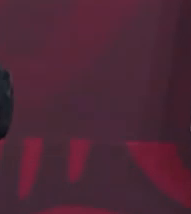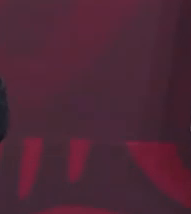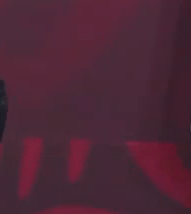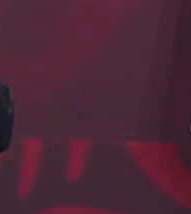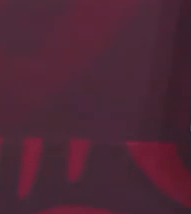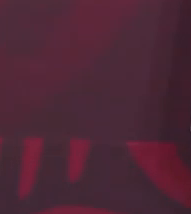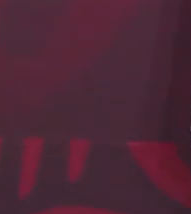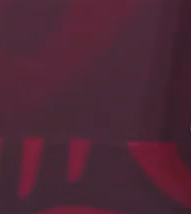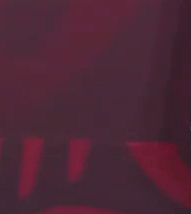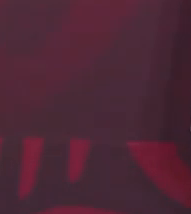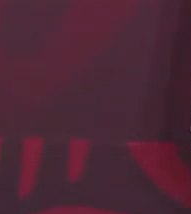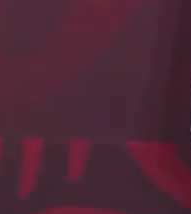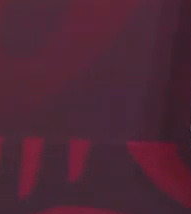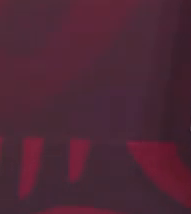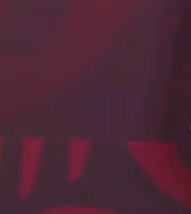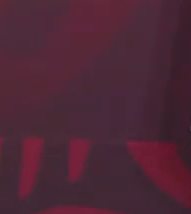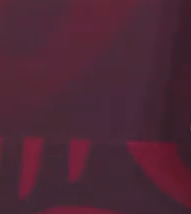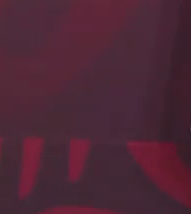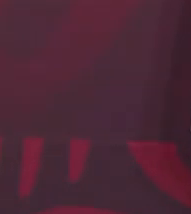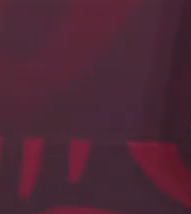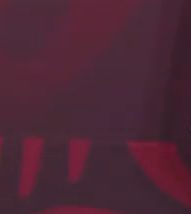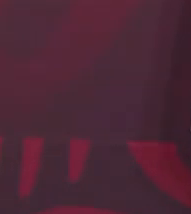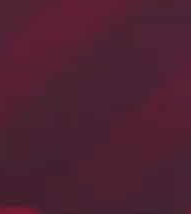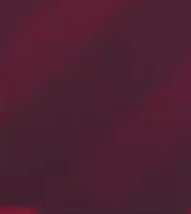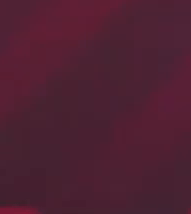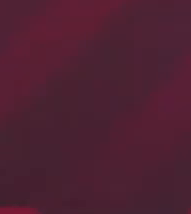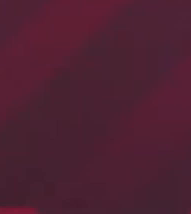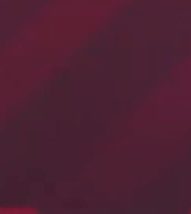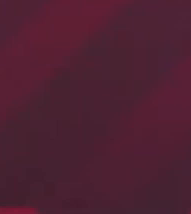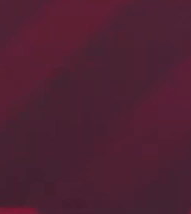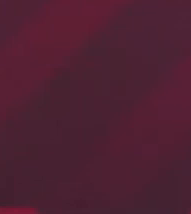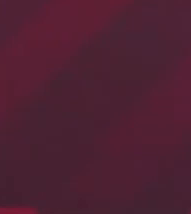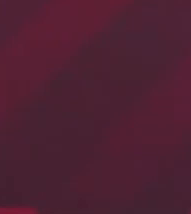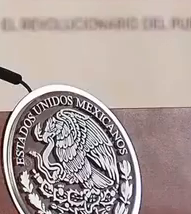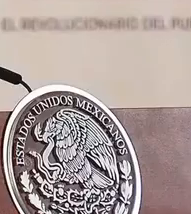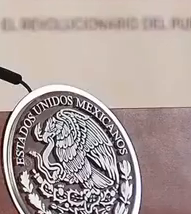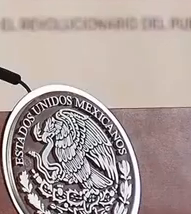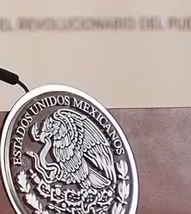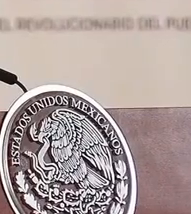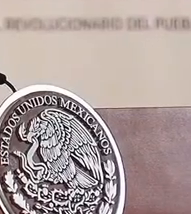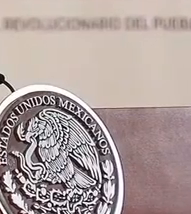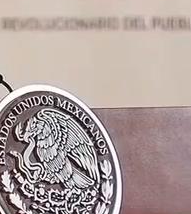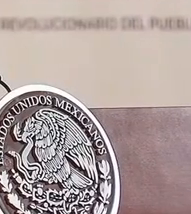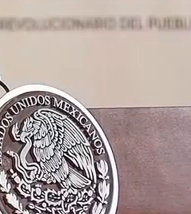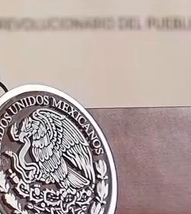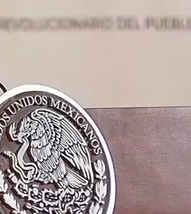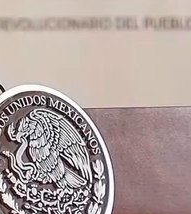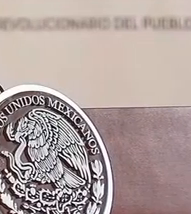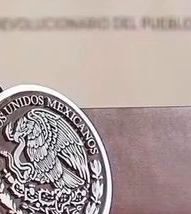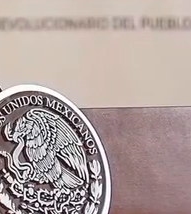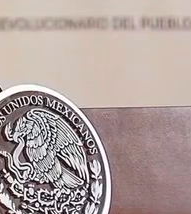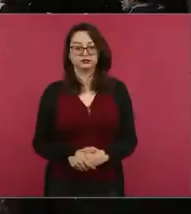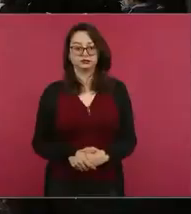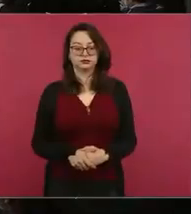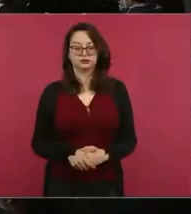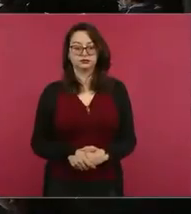eh del pago de esos intereses lo va a hacer la Secretaría de Hacienda Entonces sí hay apoyos para